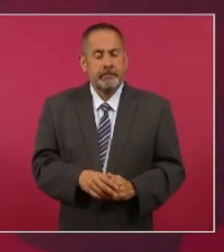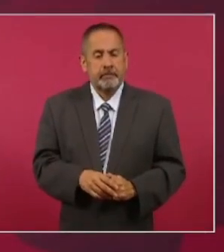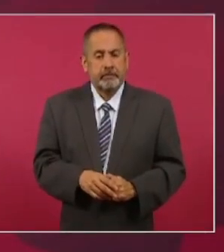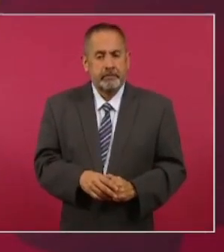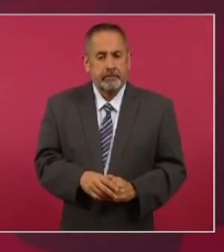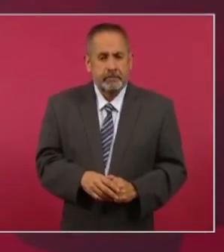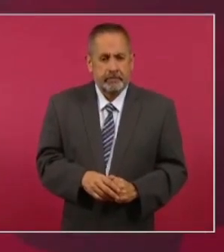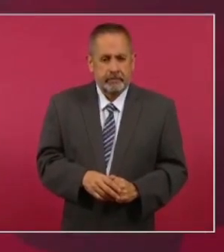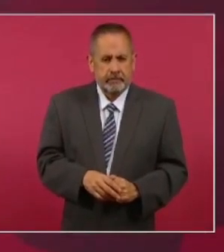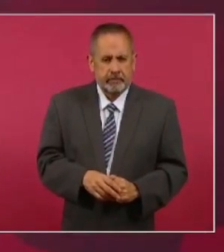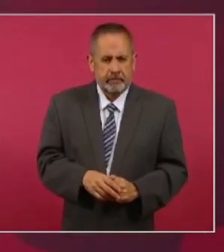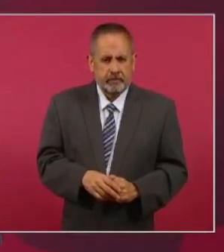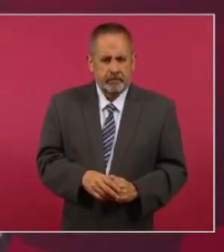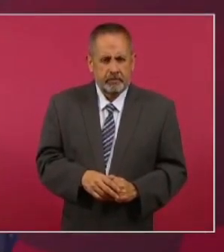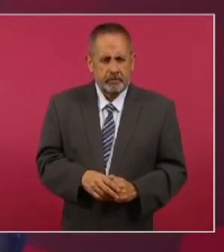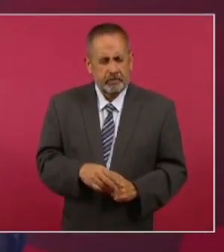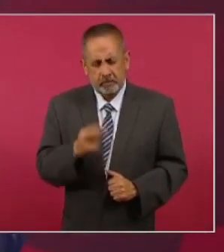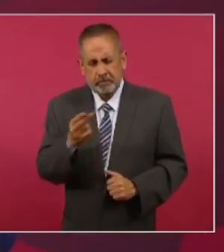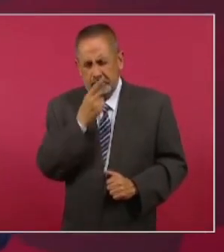de que usted dice